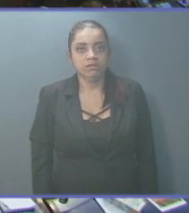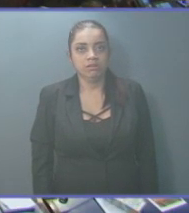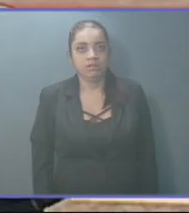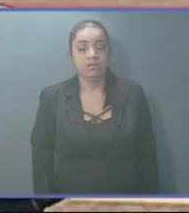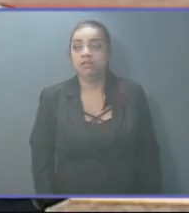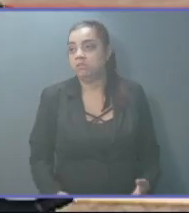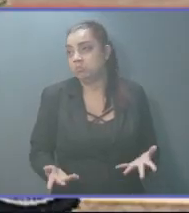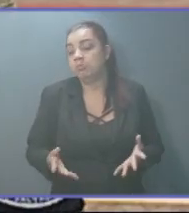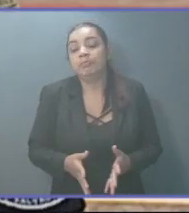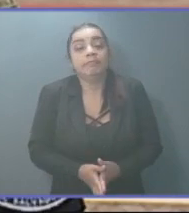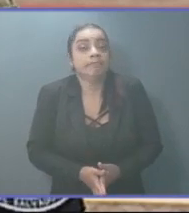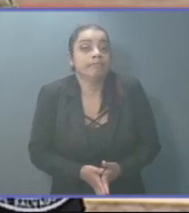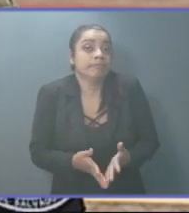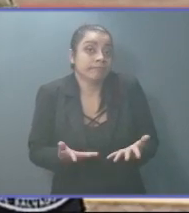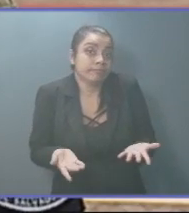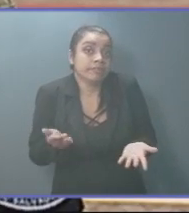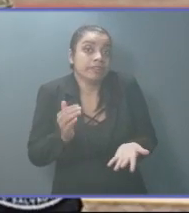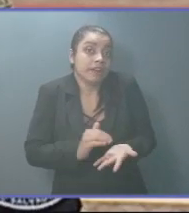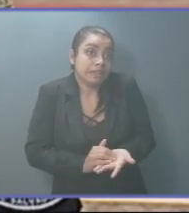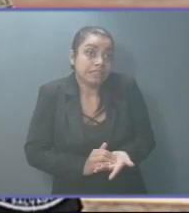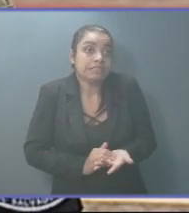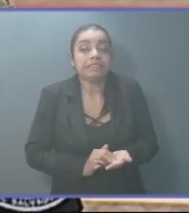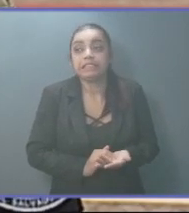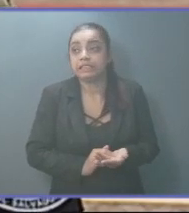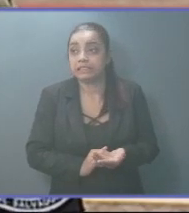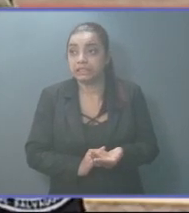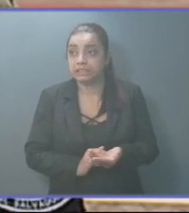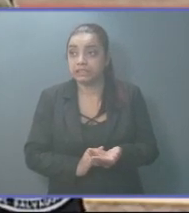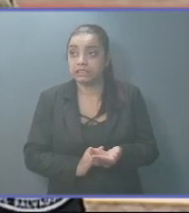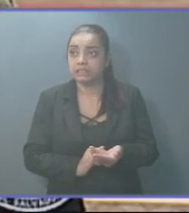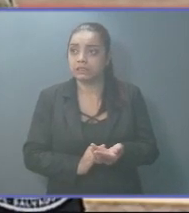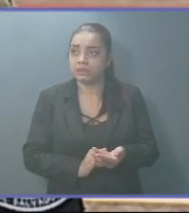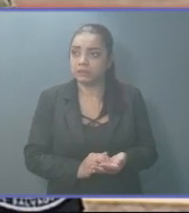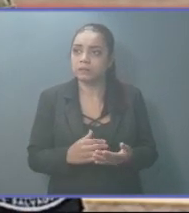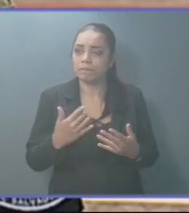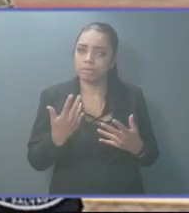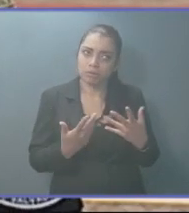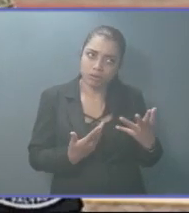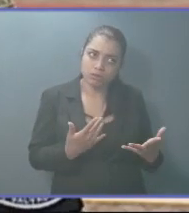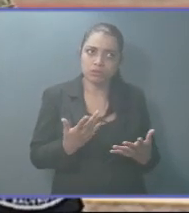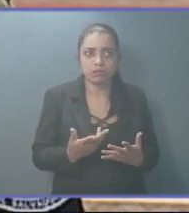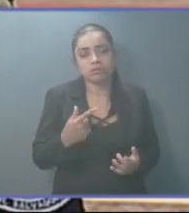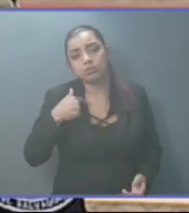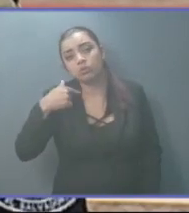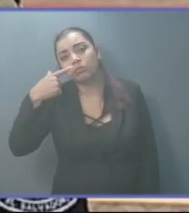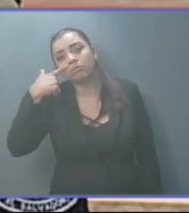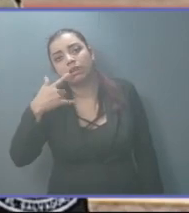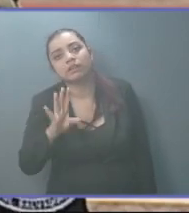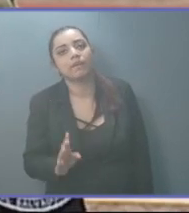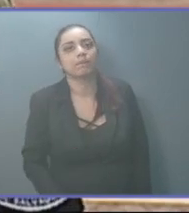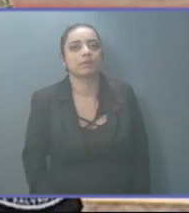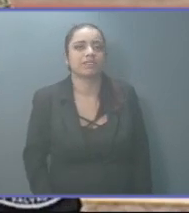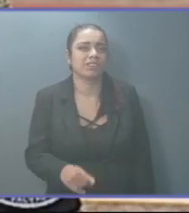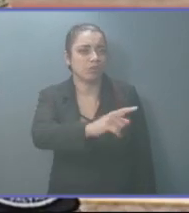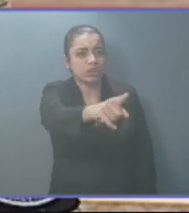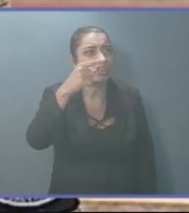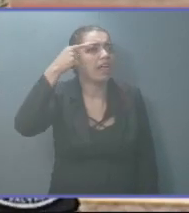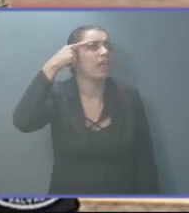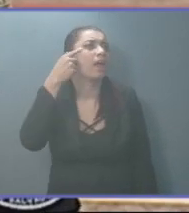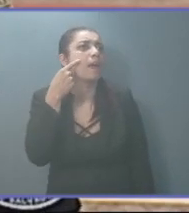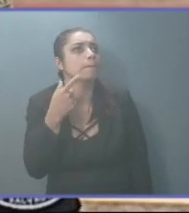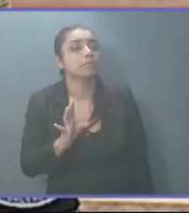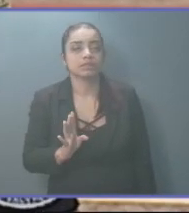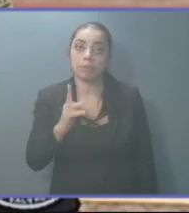finamente y esta estamos en una hipótesis y acá no estamos